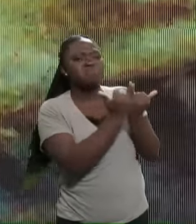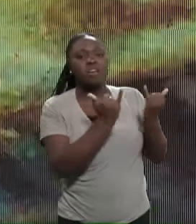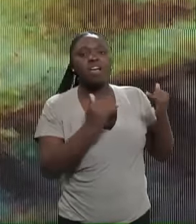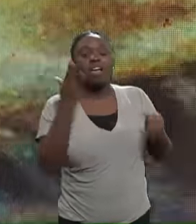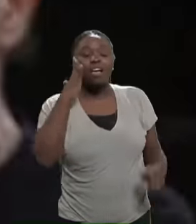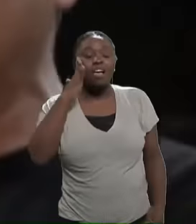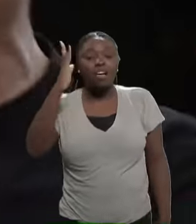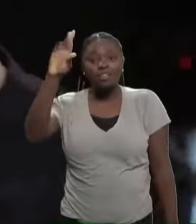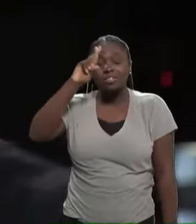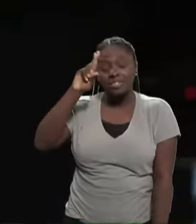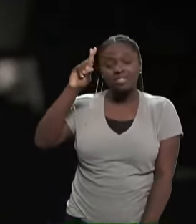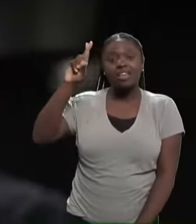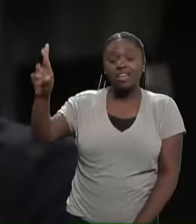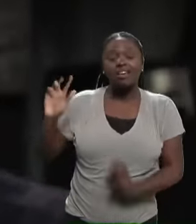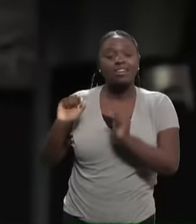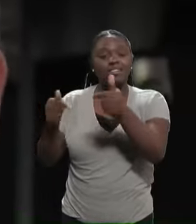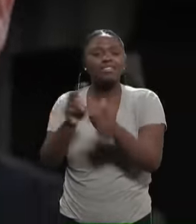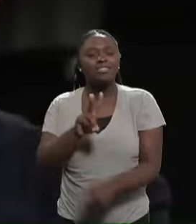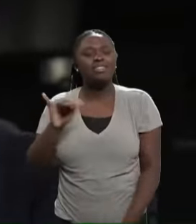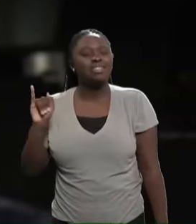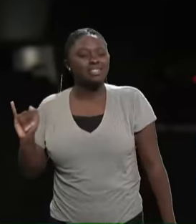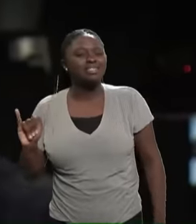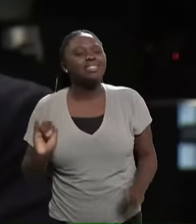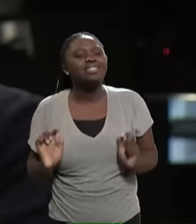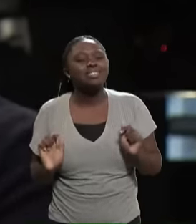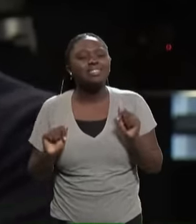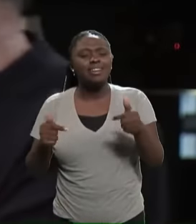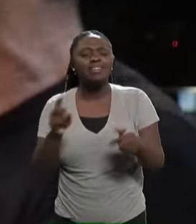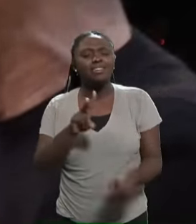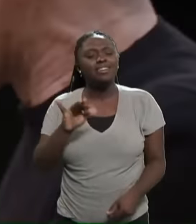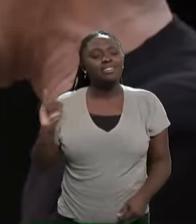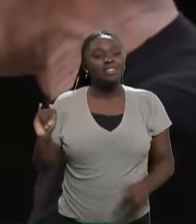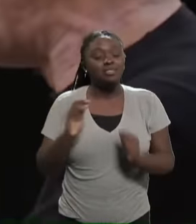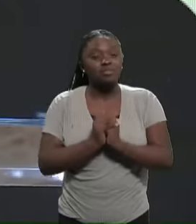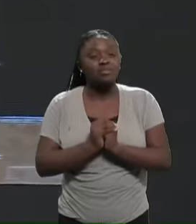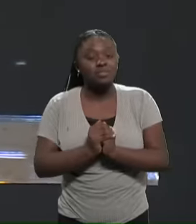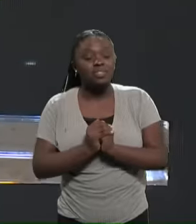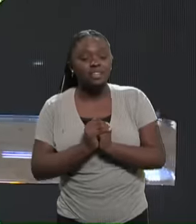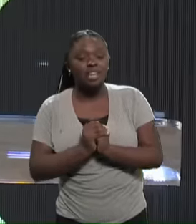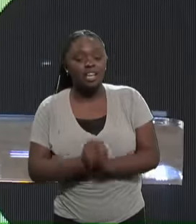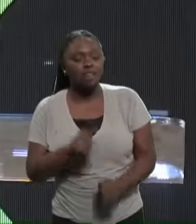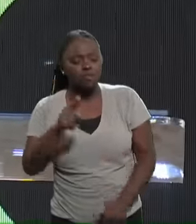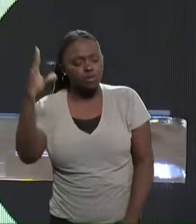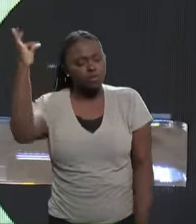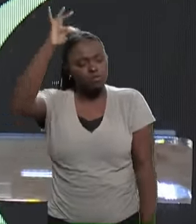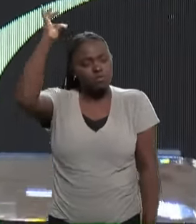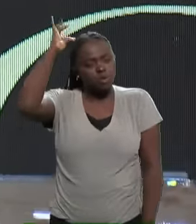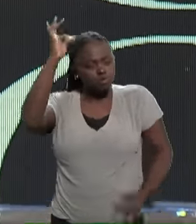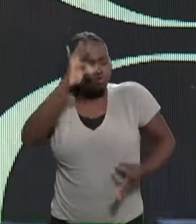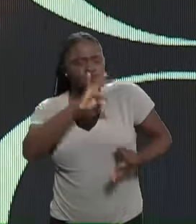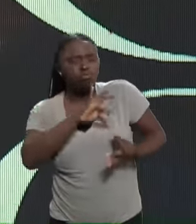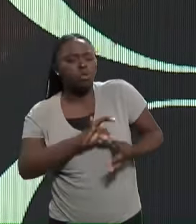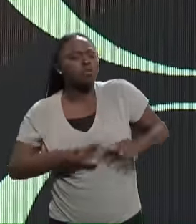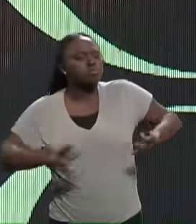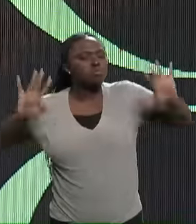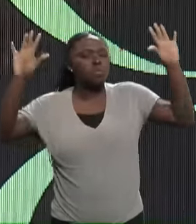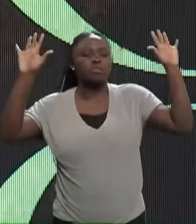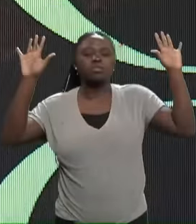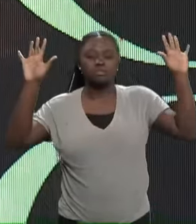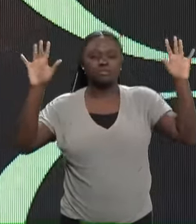un Señor, Él fará, Él fará. Él. Quien tenga espíritu levanta su mano.